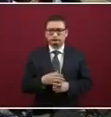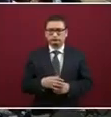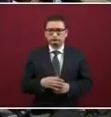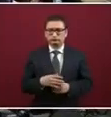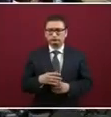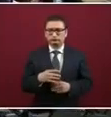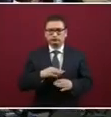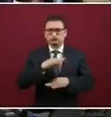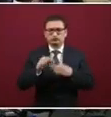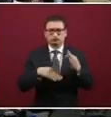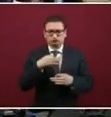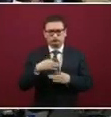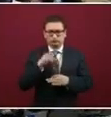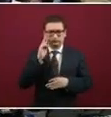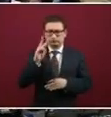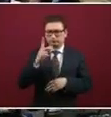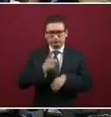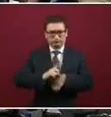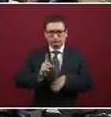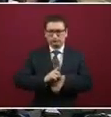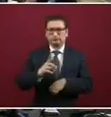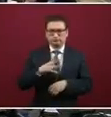Todo esto lo vemos diariamente.